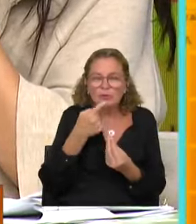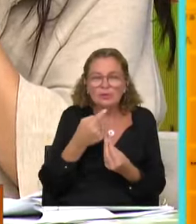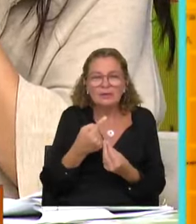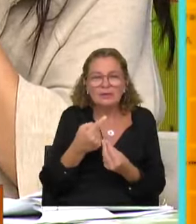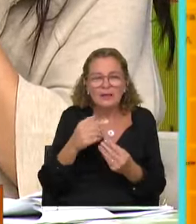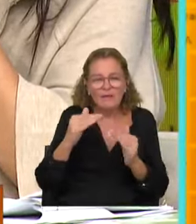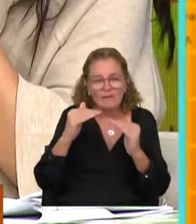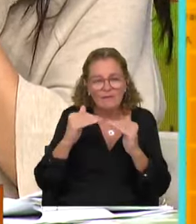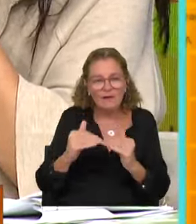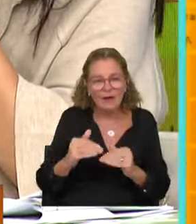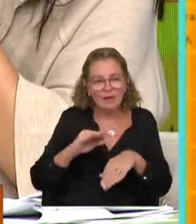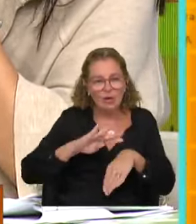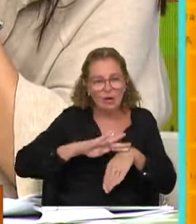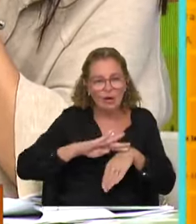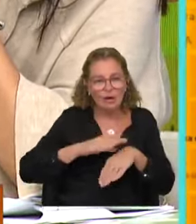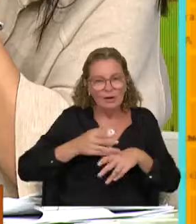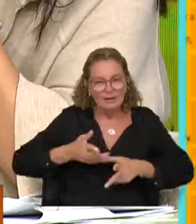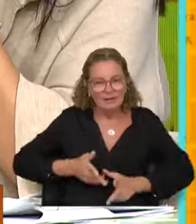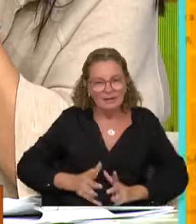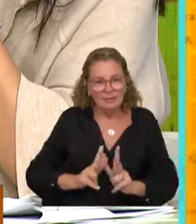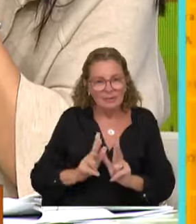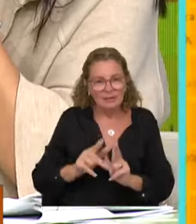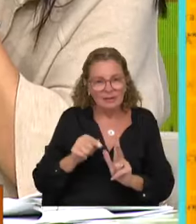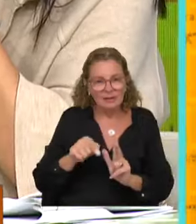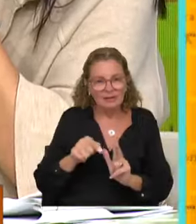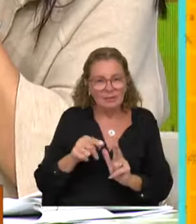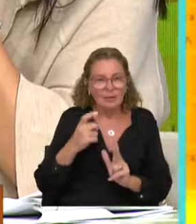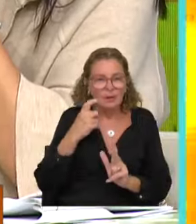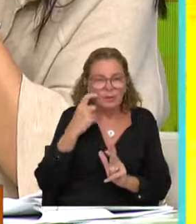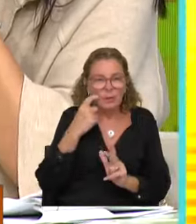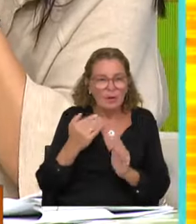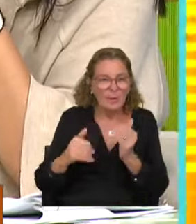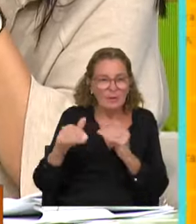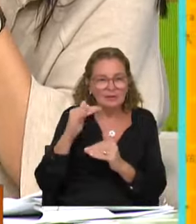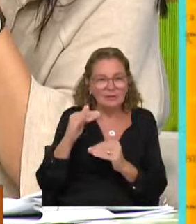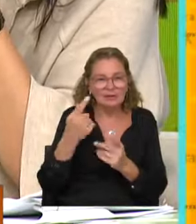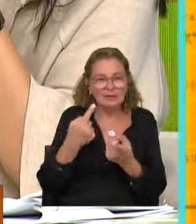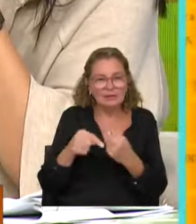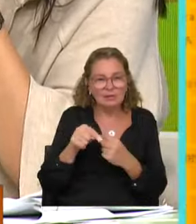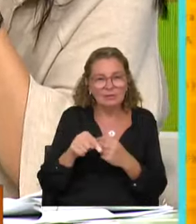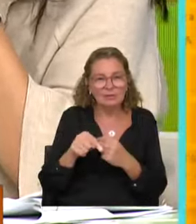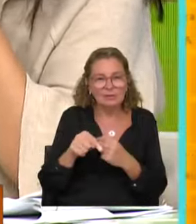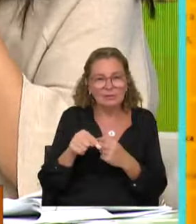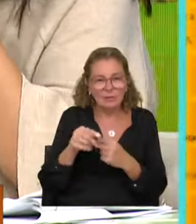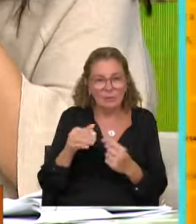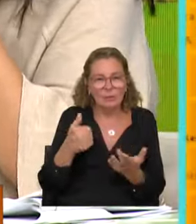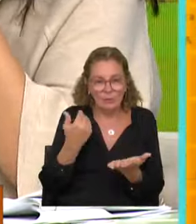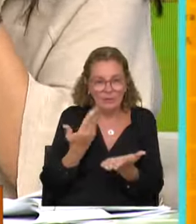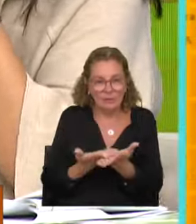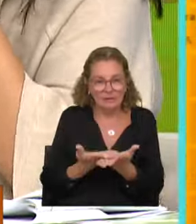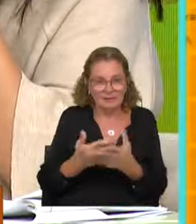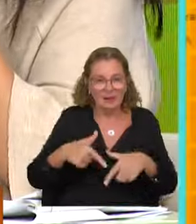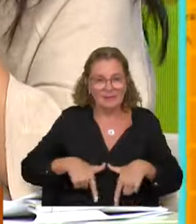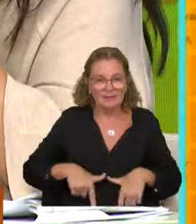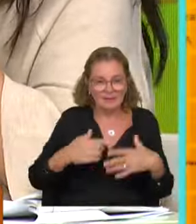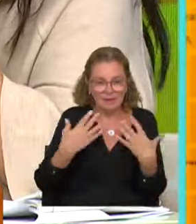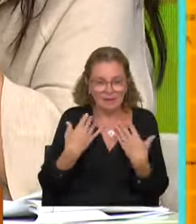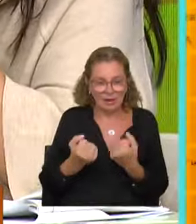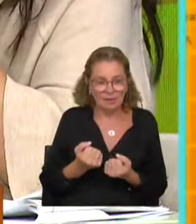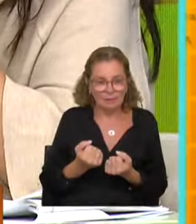disminuyeron los nacimientos ese cociente va a dar un número mayor Entonces tenemos eso es un poco lo que plantea el Ministerio de salud después de